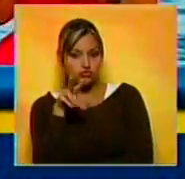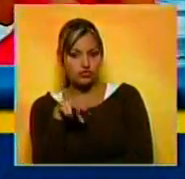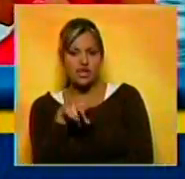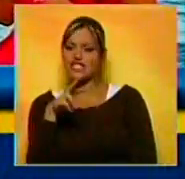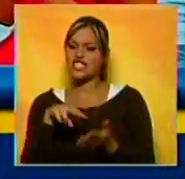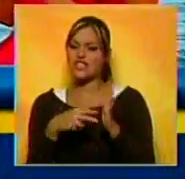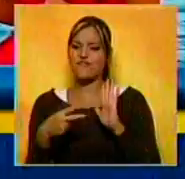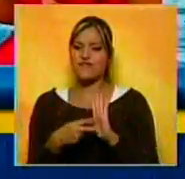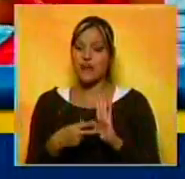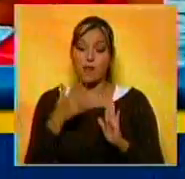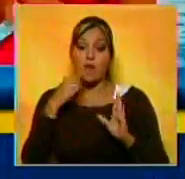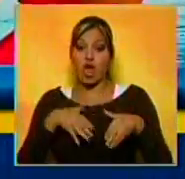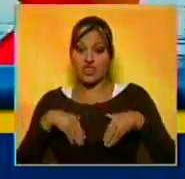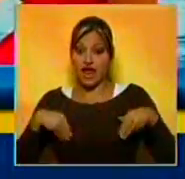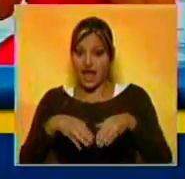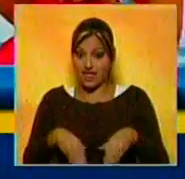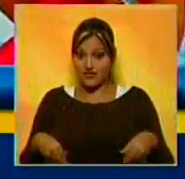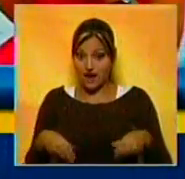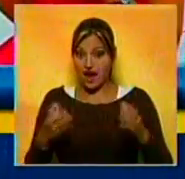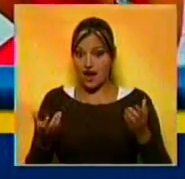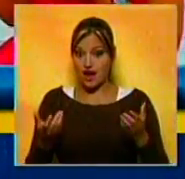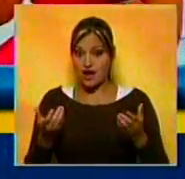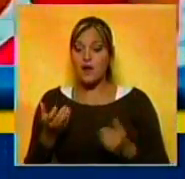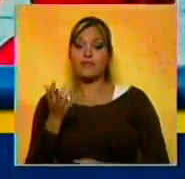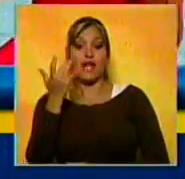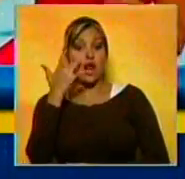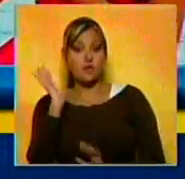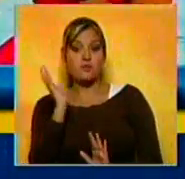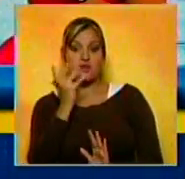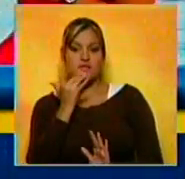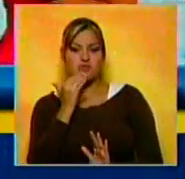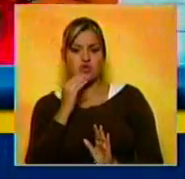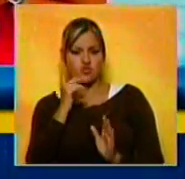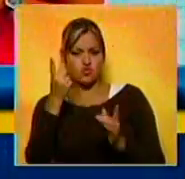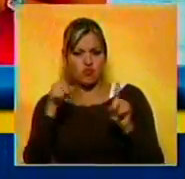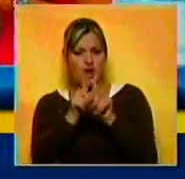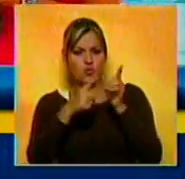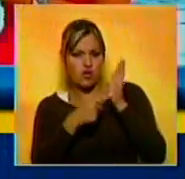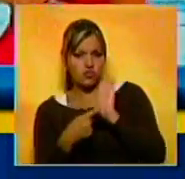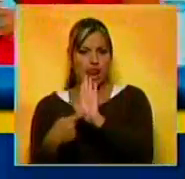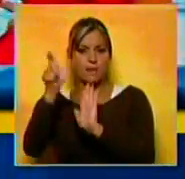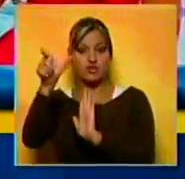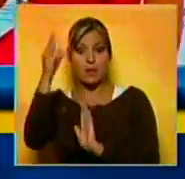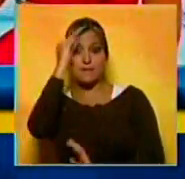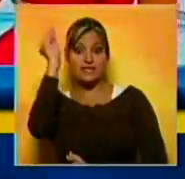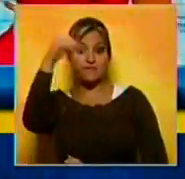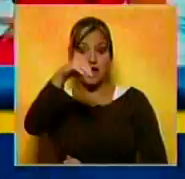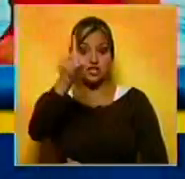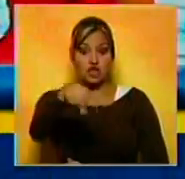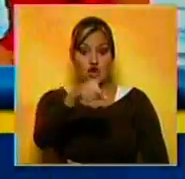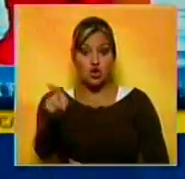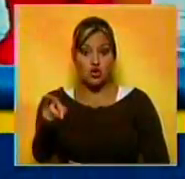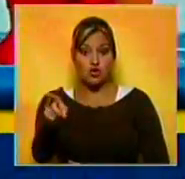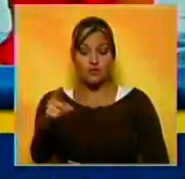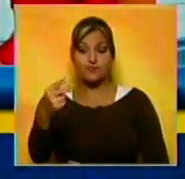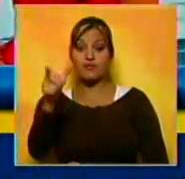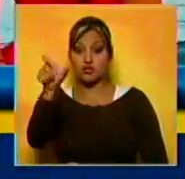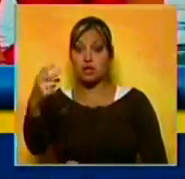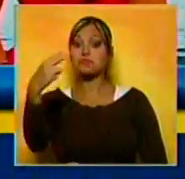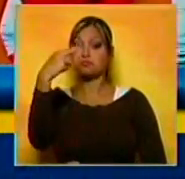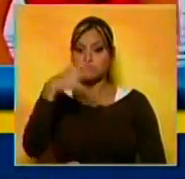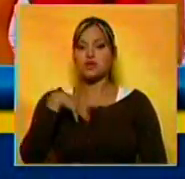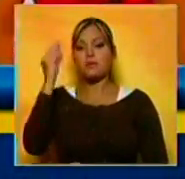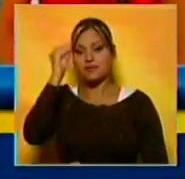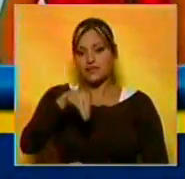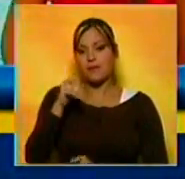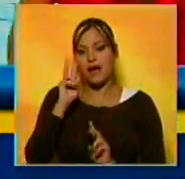lenguaje tiene mi traje de baño? ¿Pudiera mandar un mensaje incorrecto a las personas que me están viendo? Pudiera mandar un mensaje incorrecto